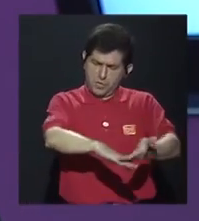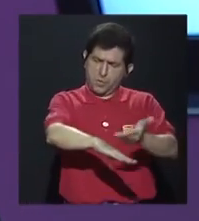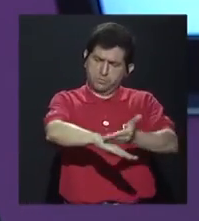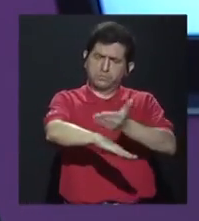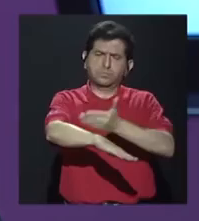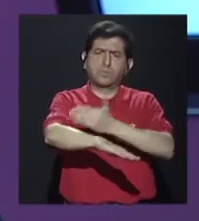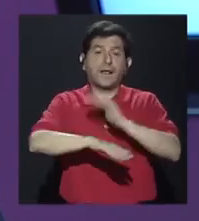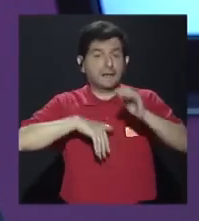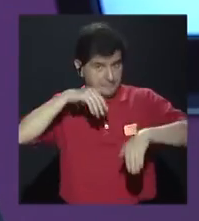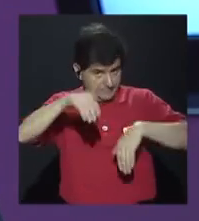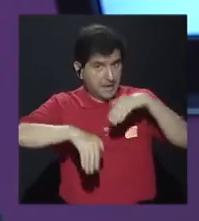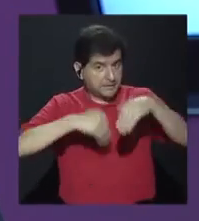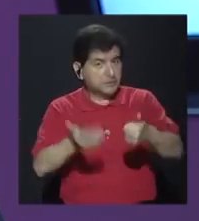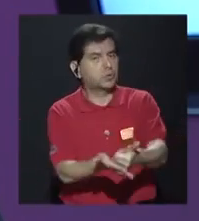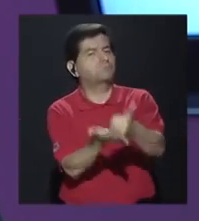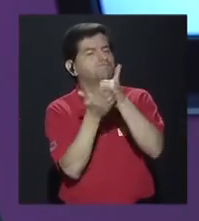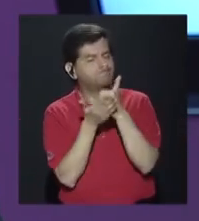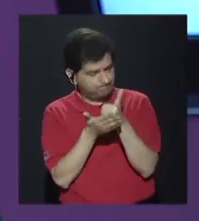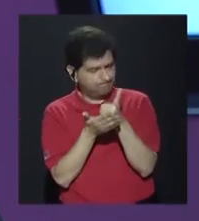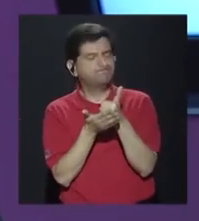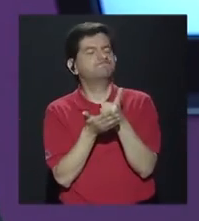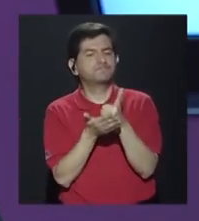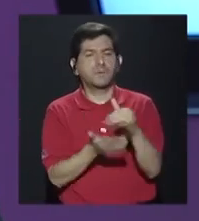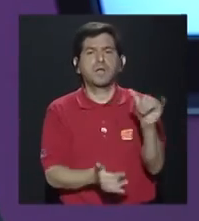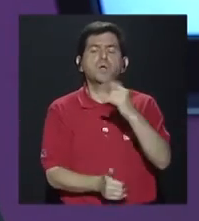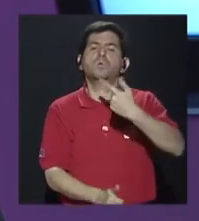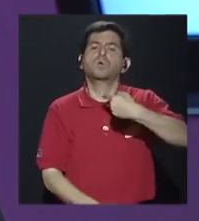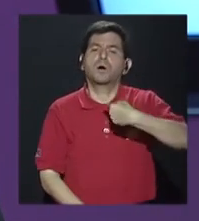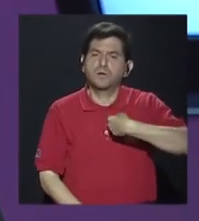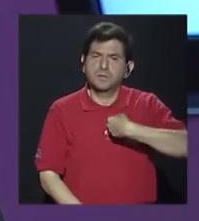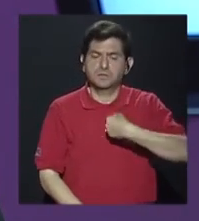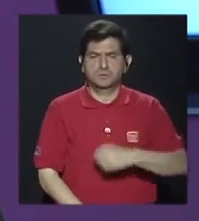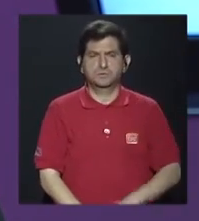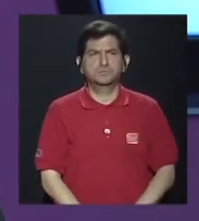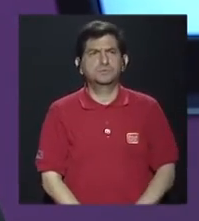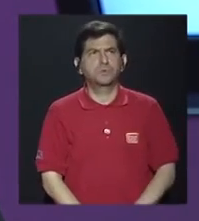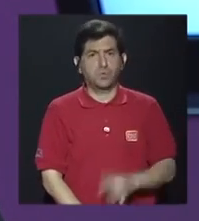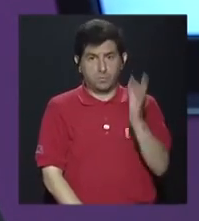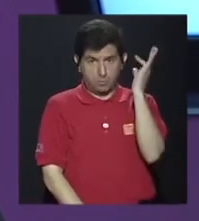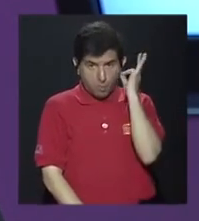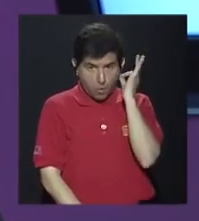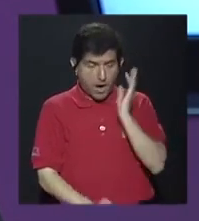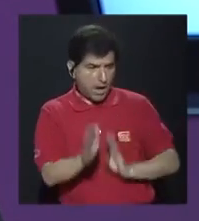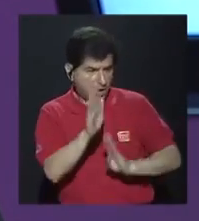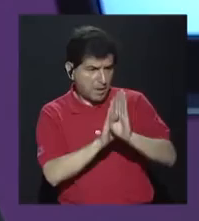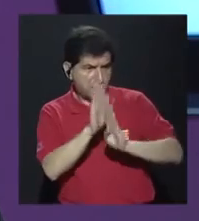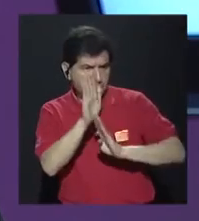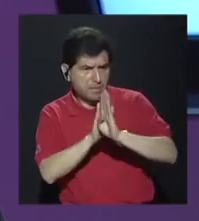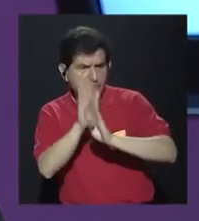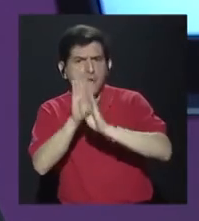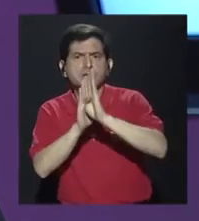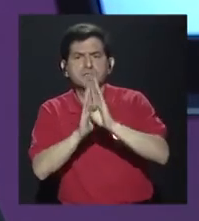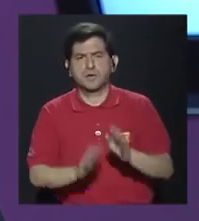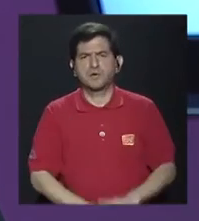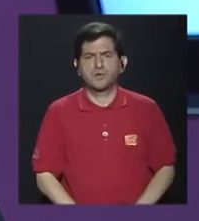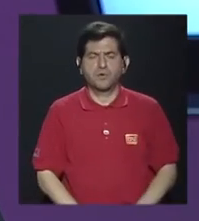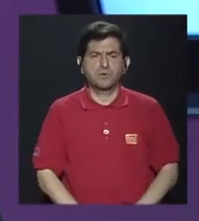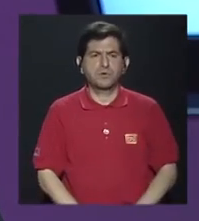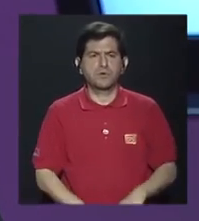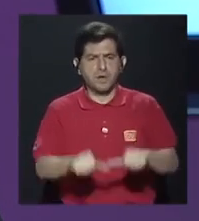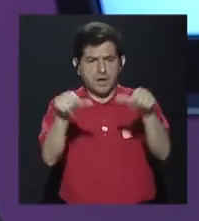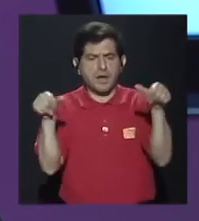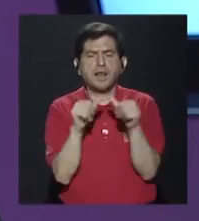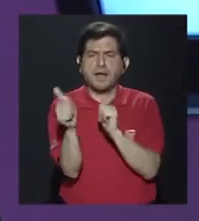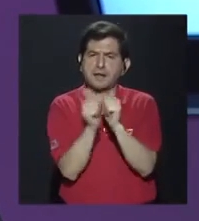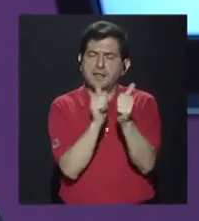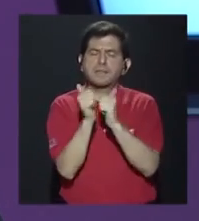la natación. Y también he logrado, como mujer, desarrollarme en la parte